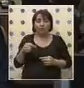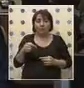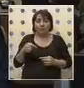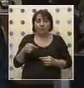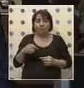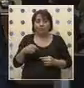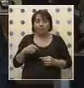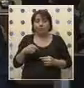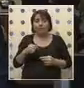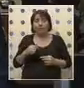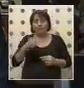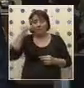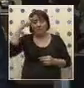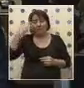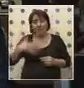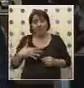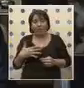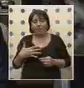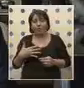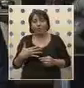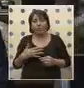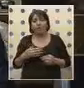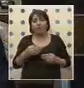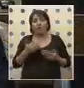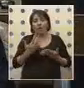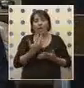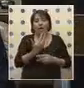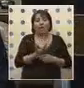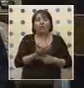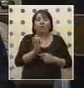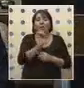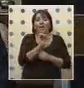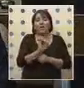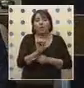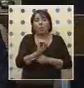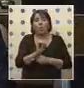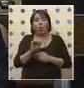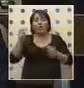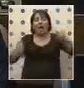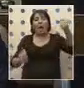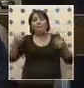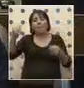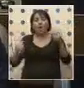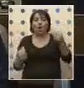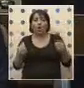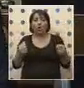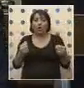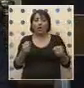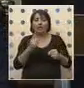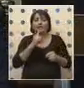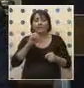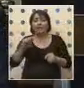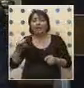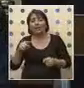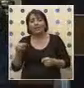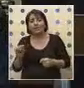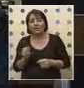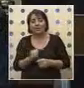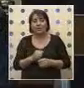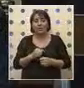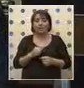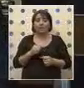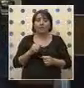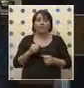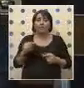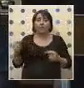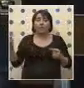de nuestra región, sabemos que se exceptúan a varios, ¿verdad?, se exceptúan vehículos de pasajeros, camiones, camionetas, demás, y tengo entendido que se ingresó